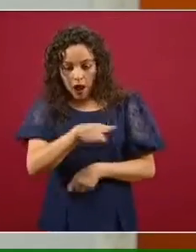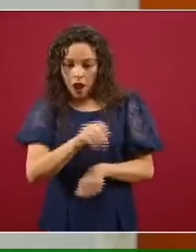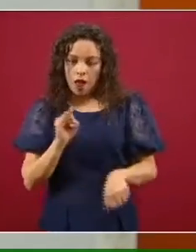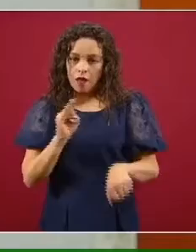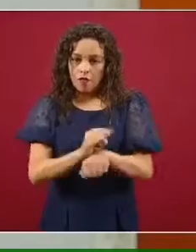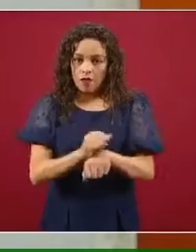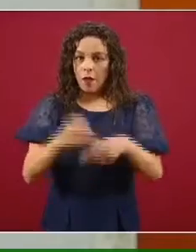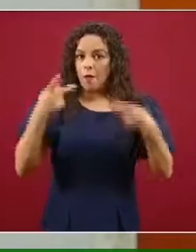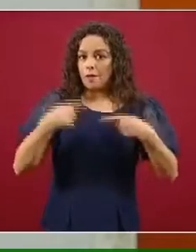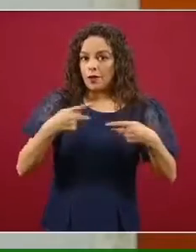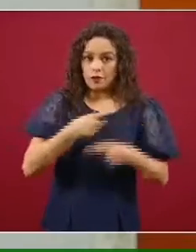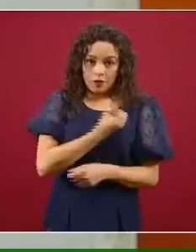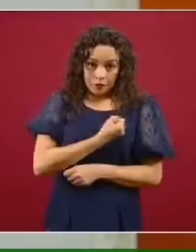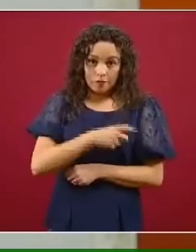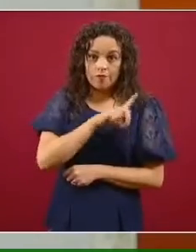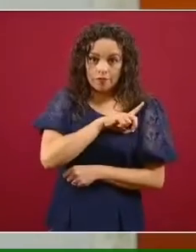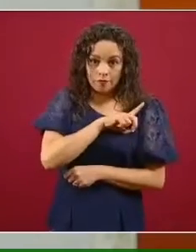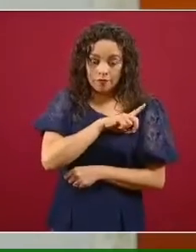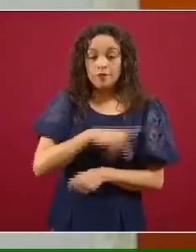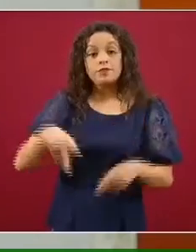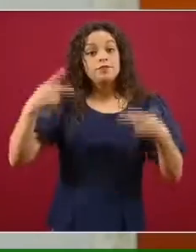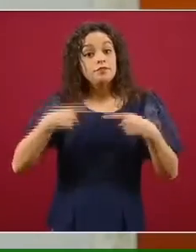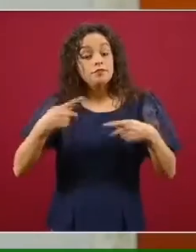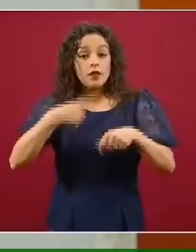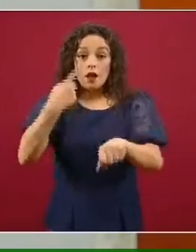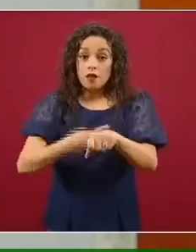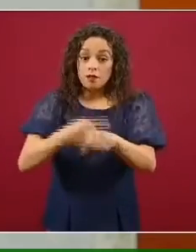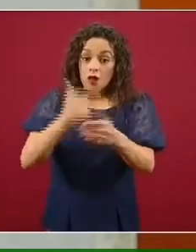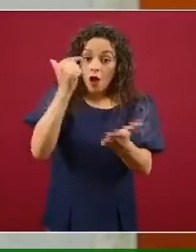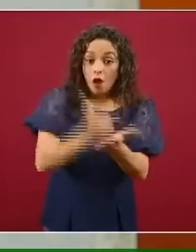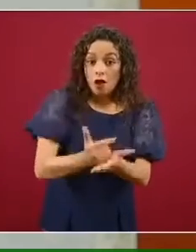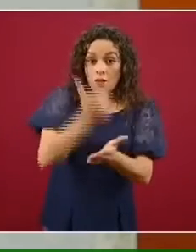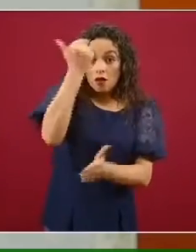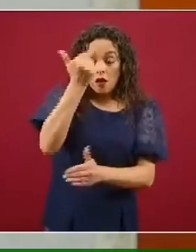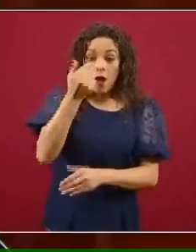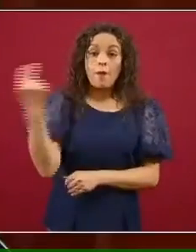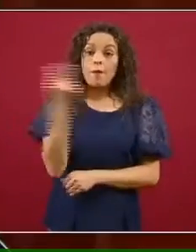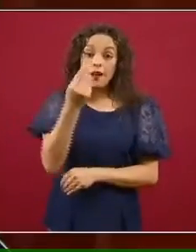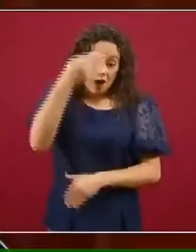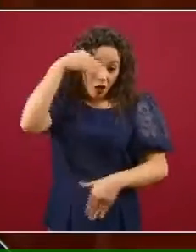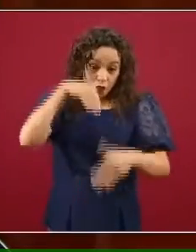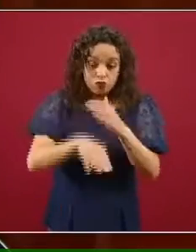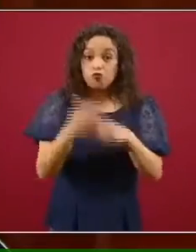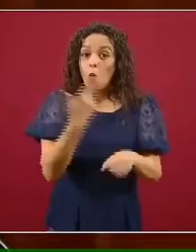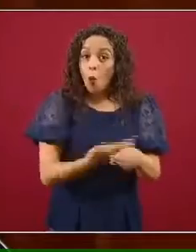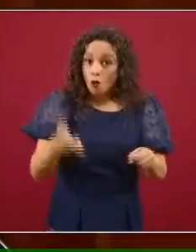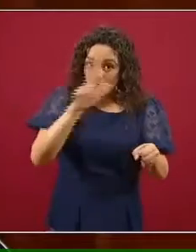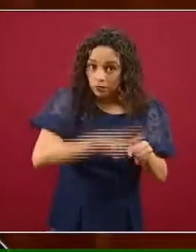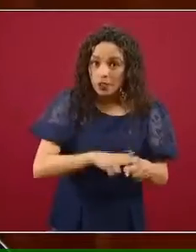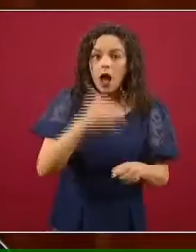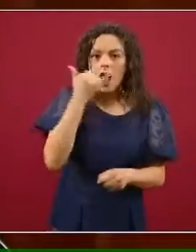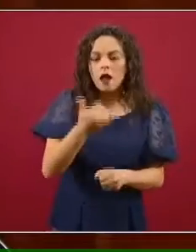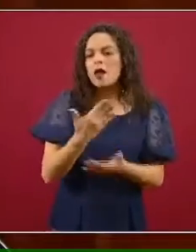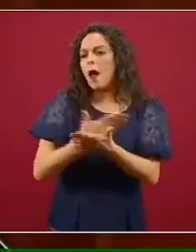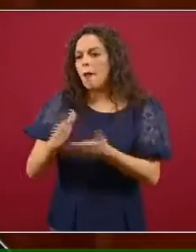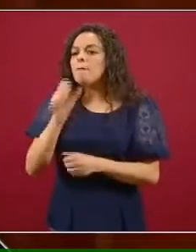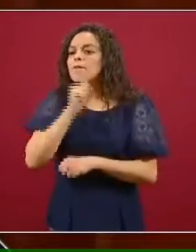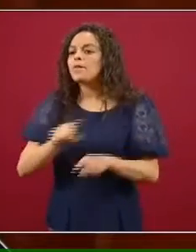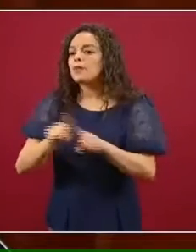la población en pacientes graves, aquellos que requieren hospitalización, pero también en aquellos pacientes